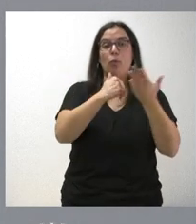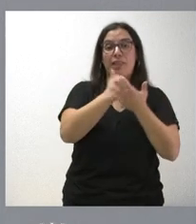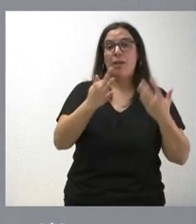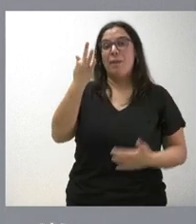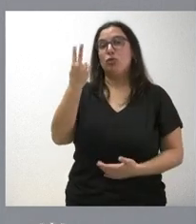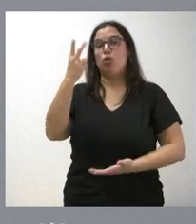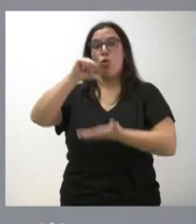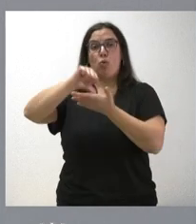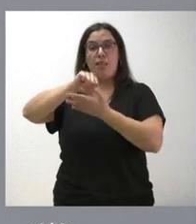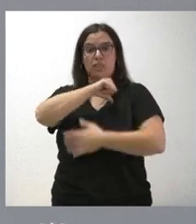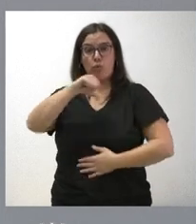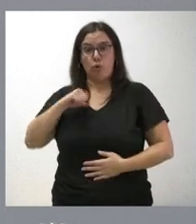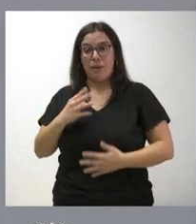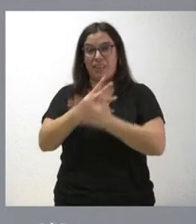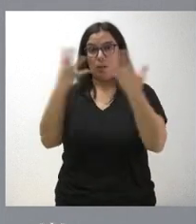sumárraga